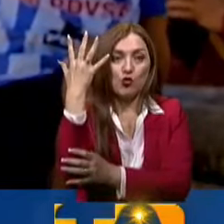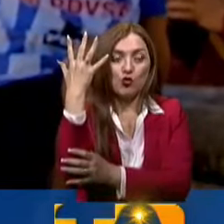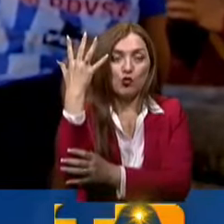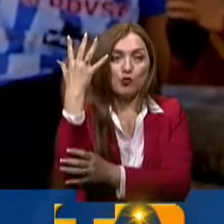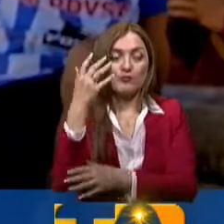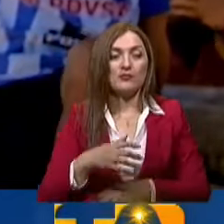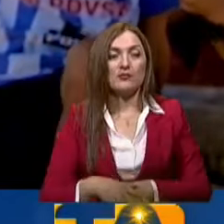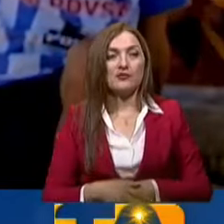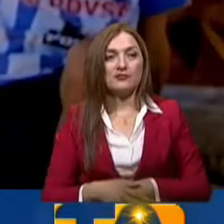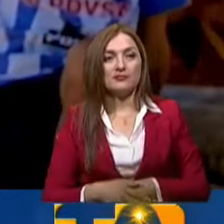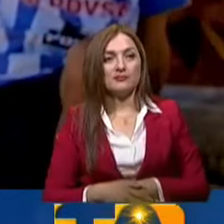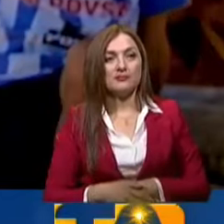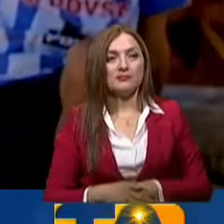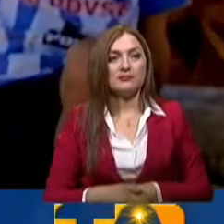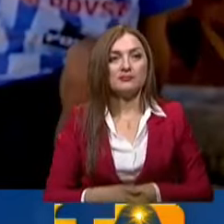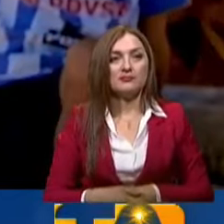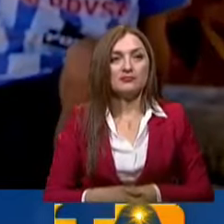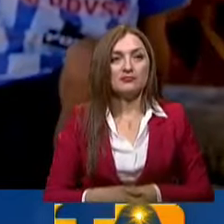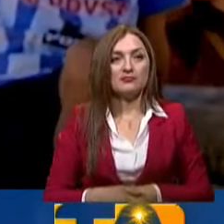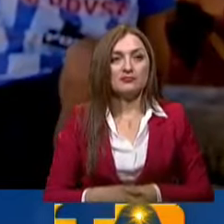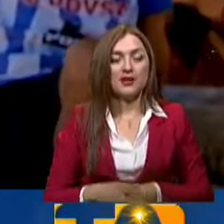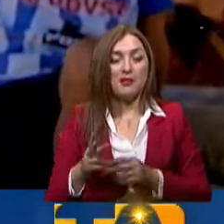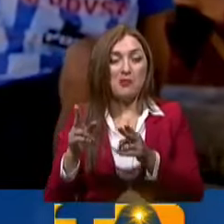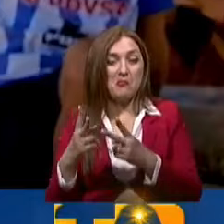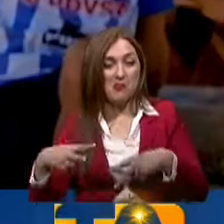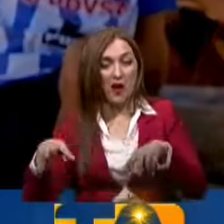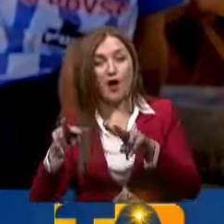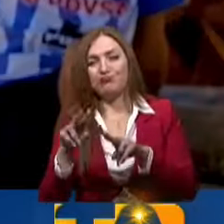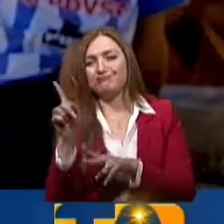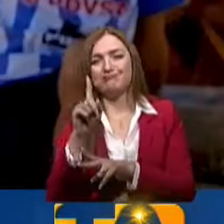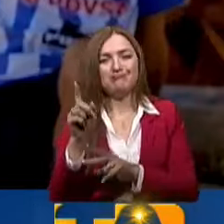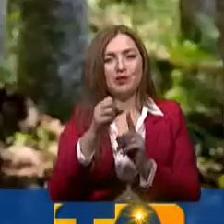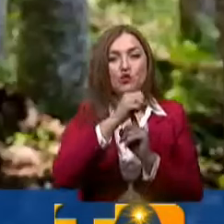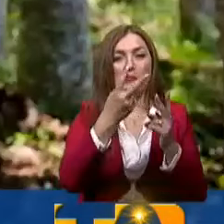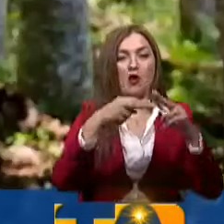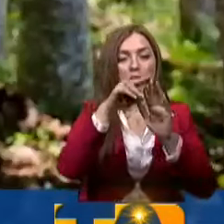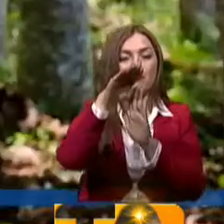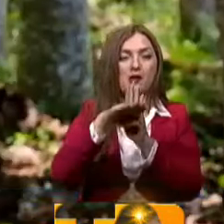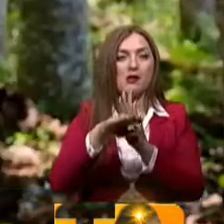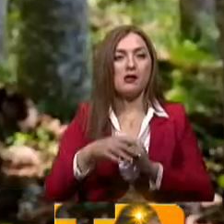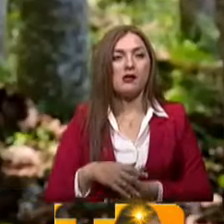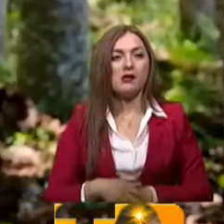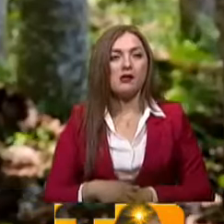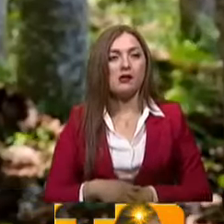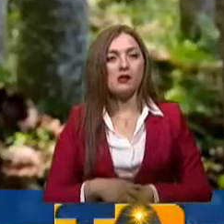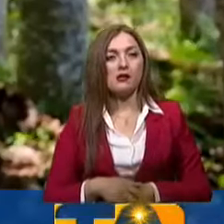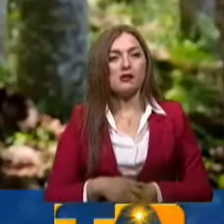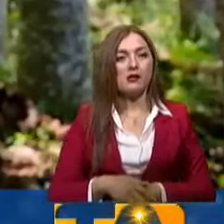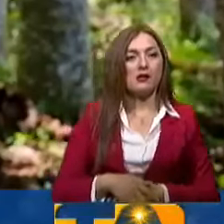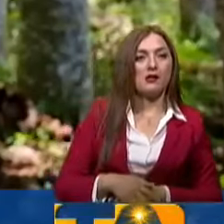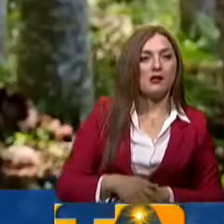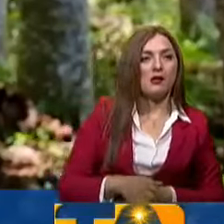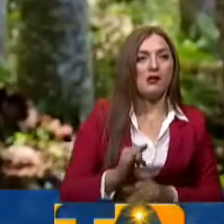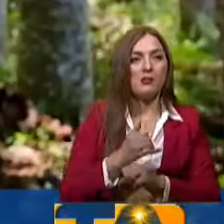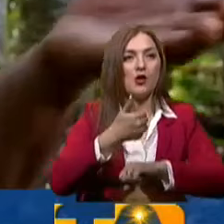hoy no podemos hablar de ese mismo valor por la situación del precio que ha descendido. Pero no hay, digamos, una institución o